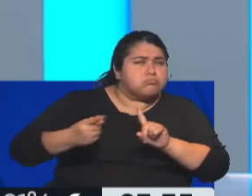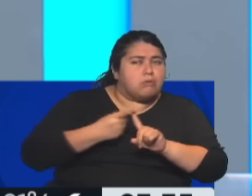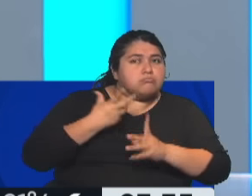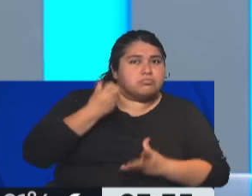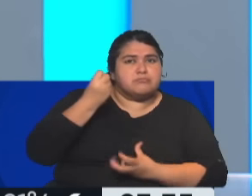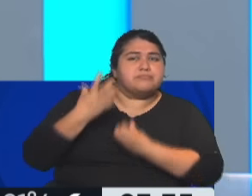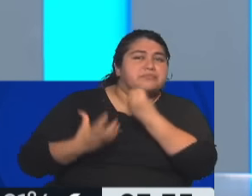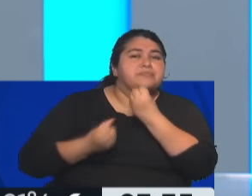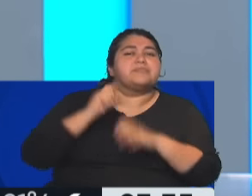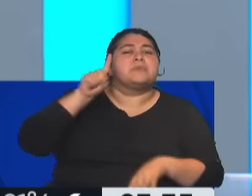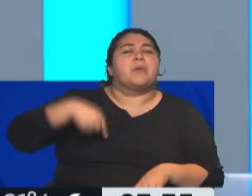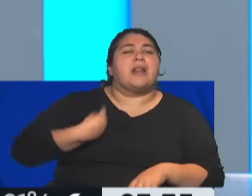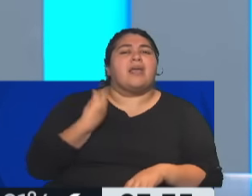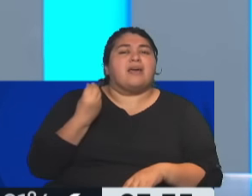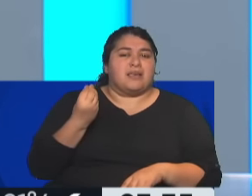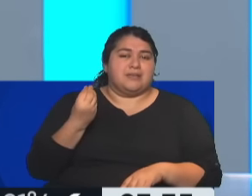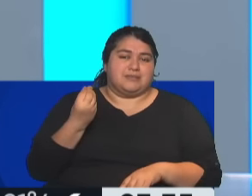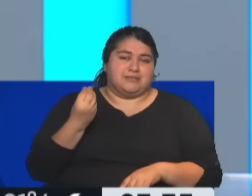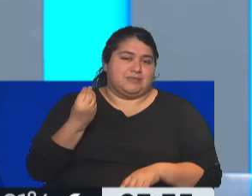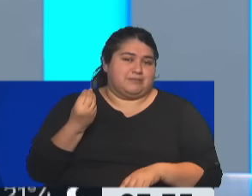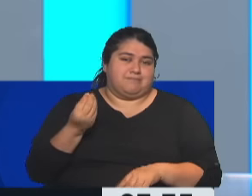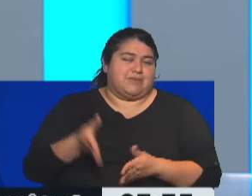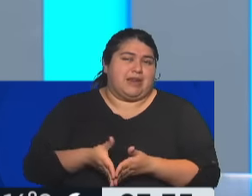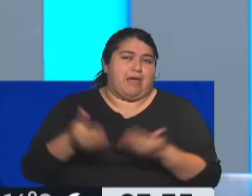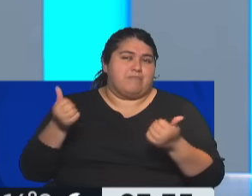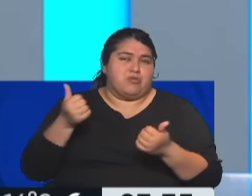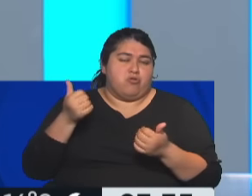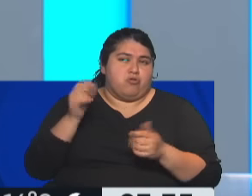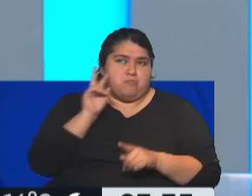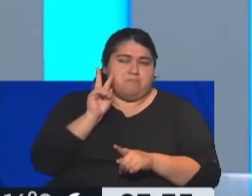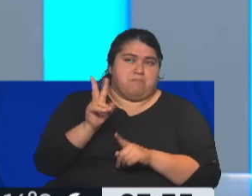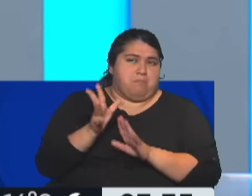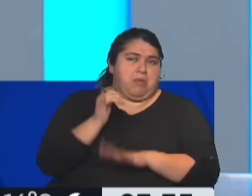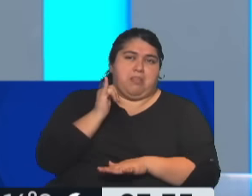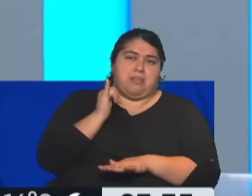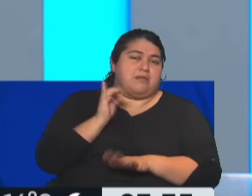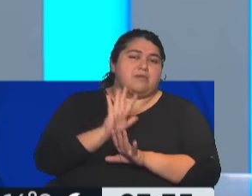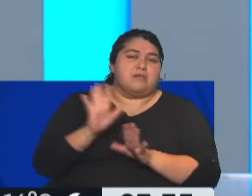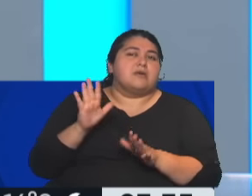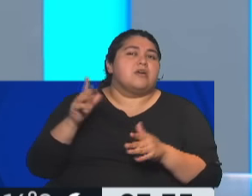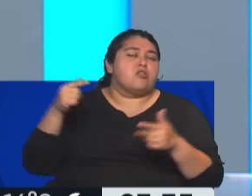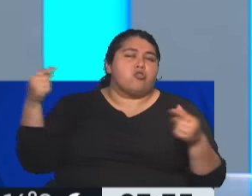a la mirada inmediata del conflicto, que tiene que ver con